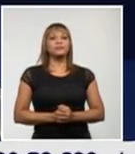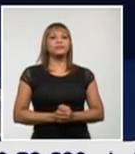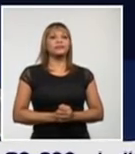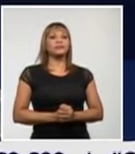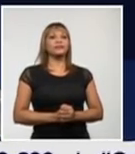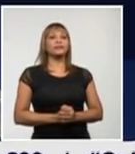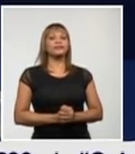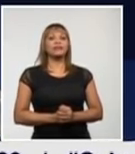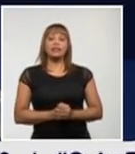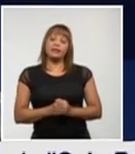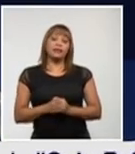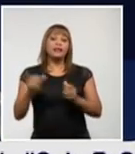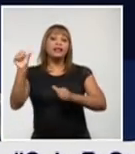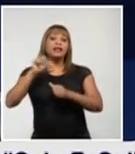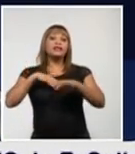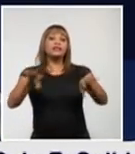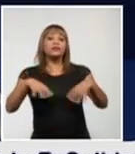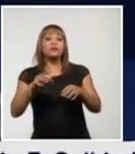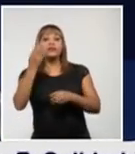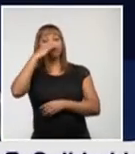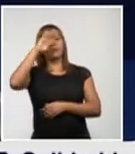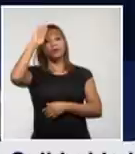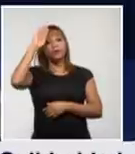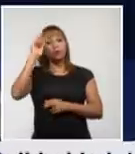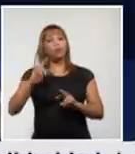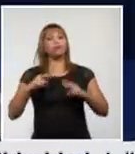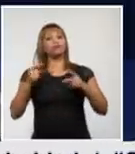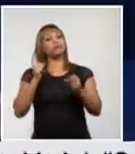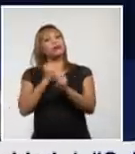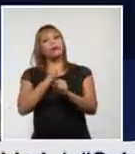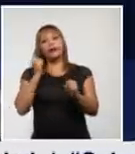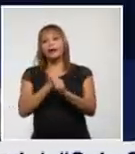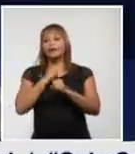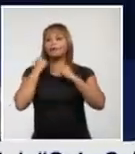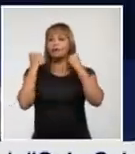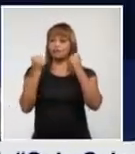esta es la situación de Cuba, reitero, trabajando fuerte,